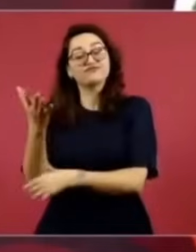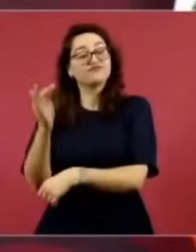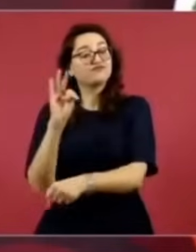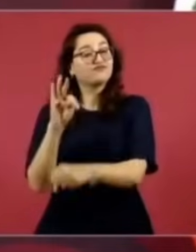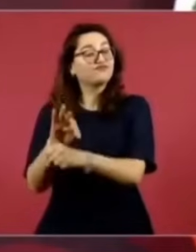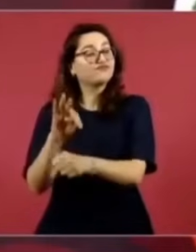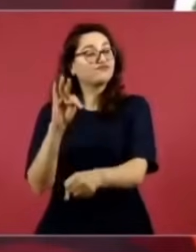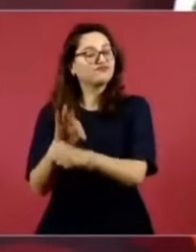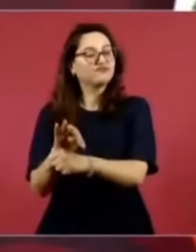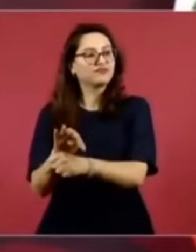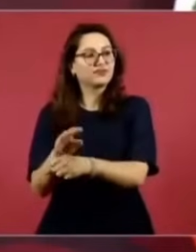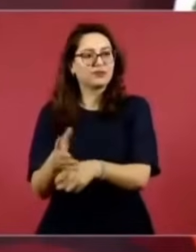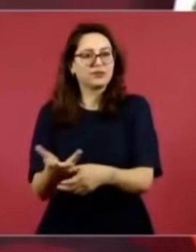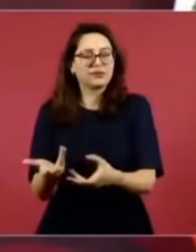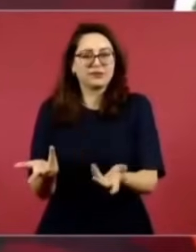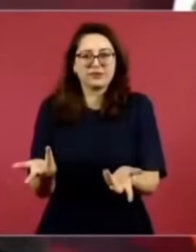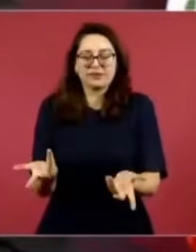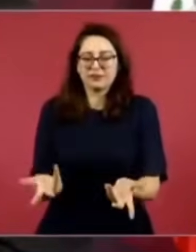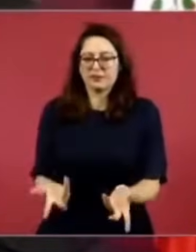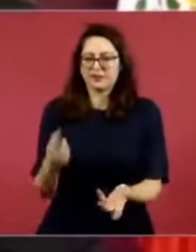analizar de que se trata